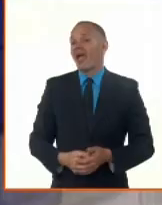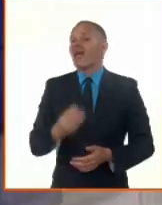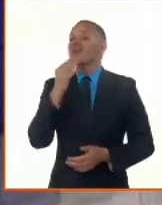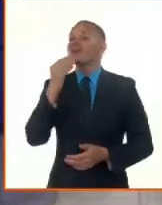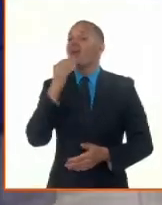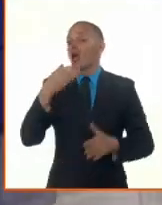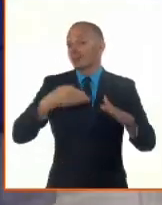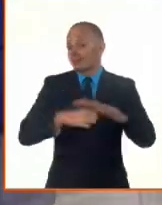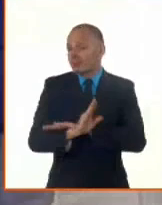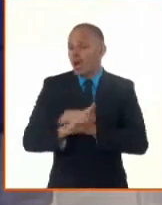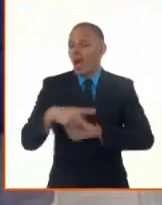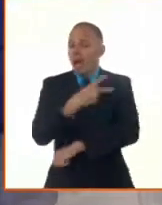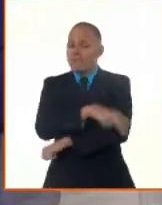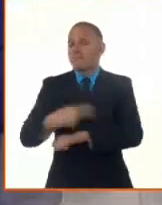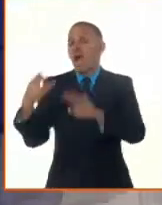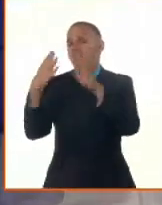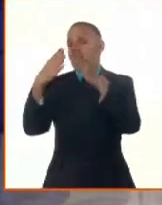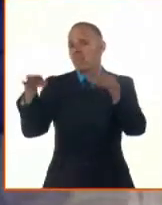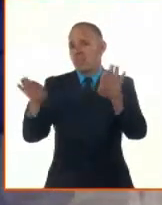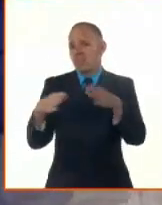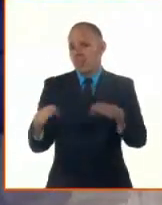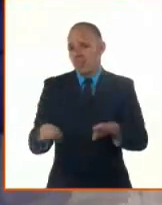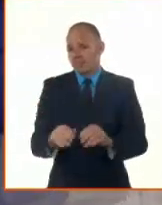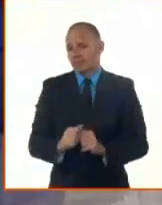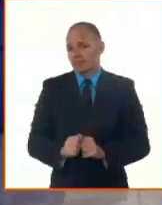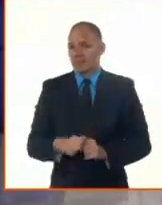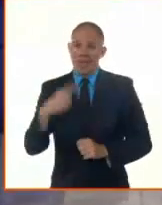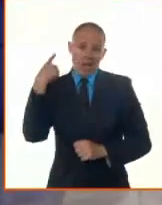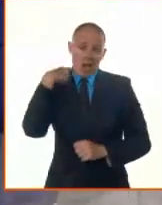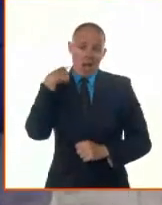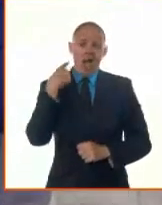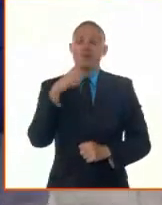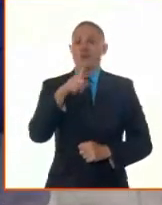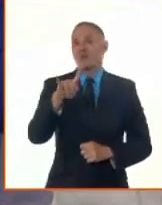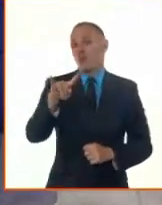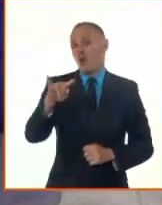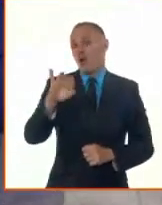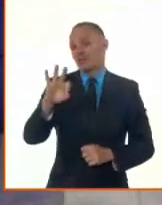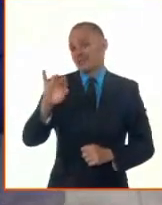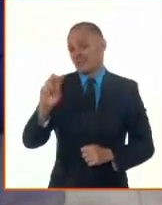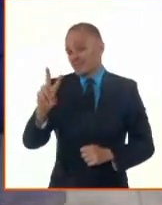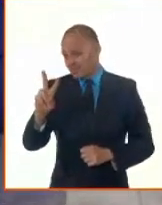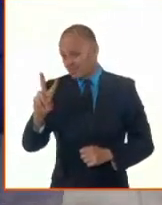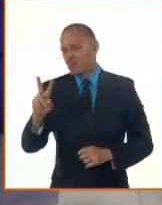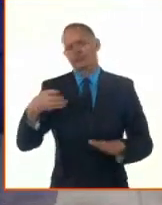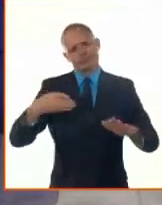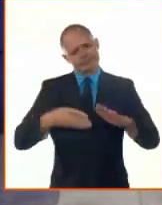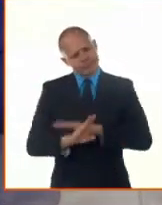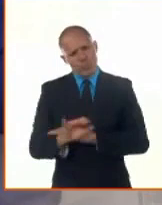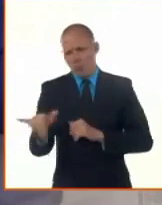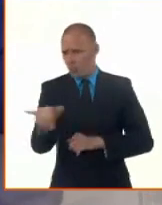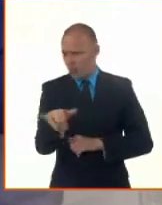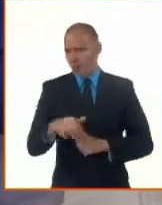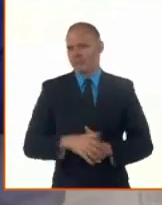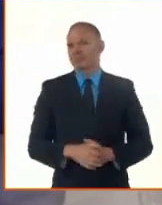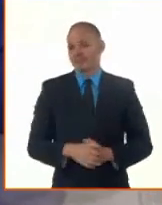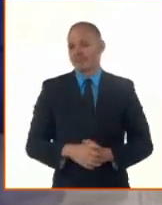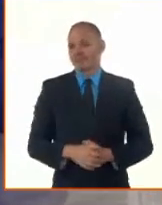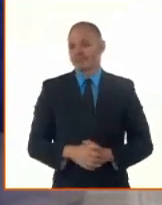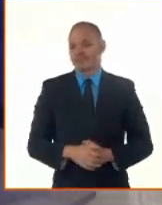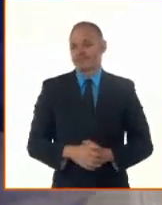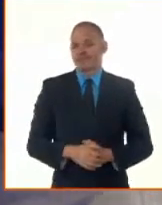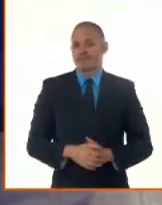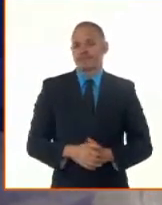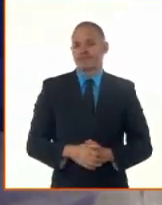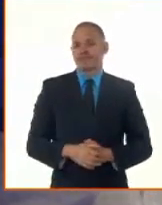el año 82 lo agredió y lo ocupó Claro en el 2006 también pero en ese momento es la única vez que ha sido Derrotado el ejército